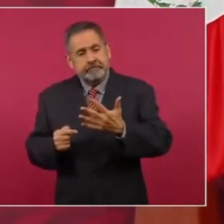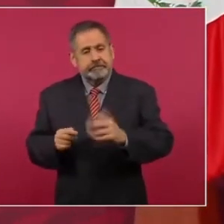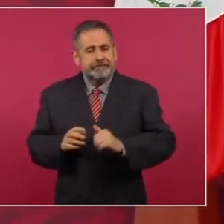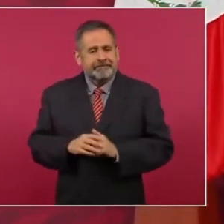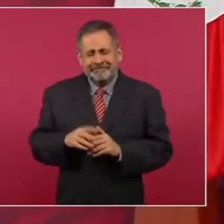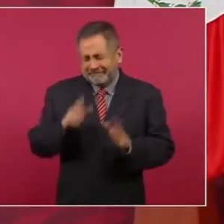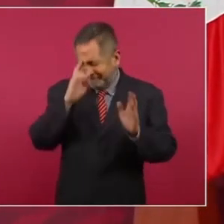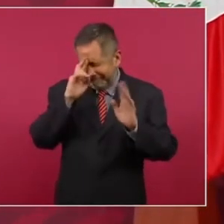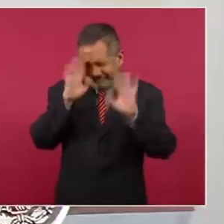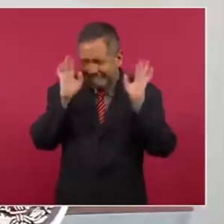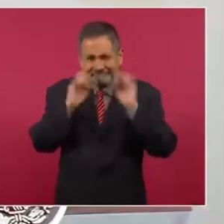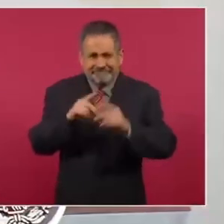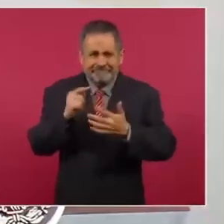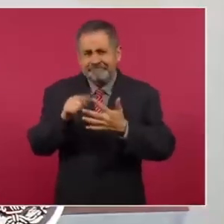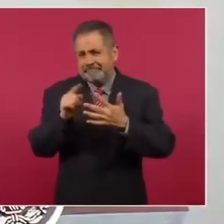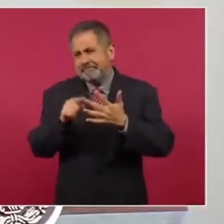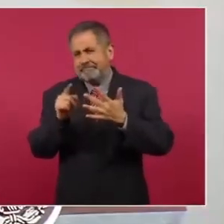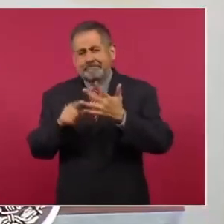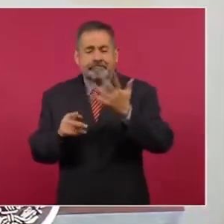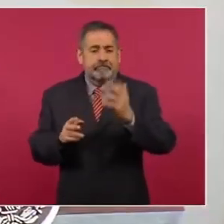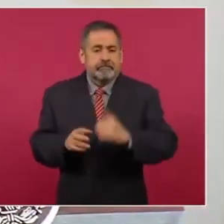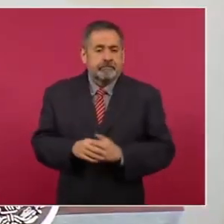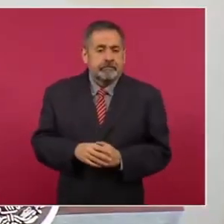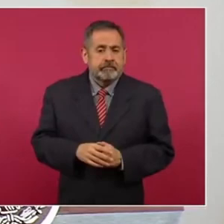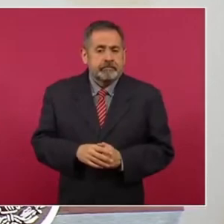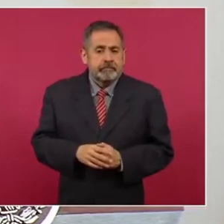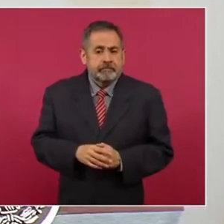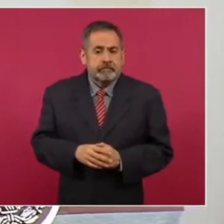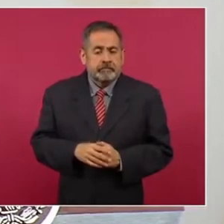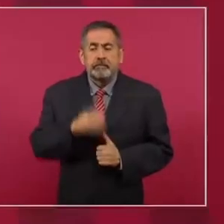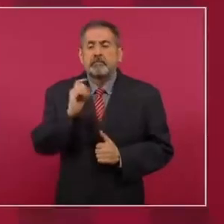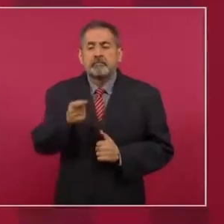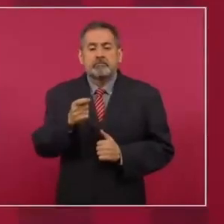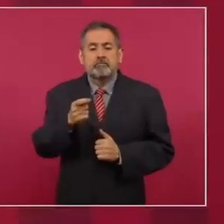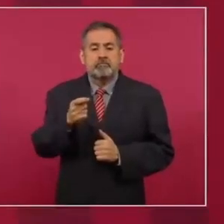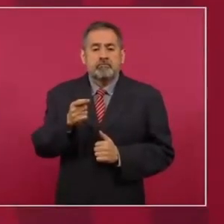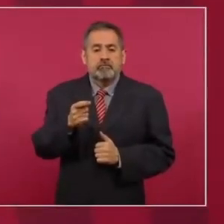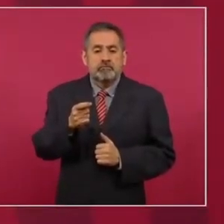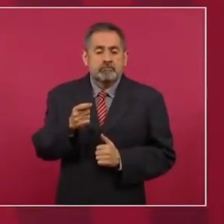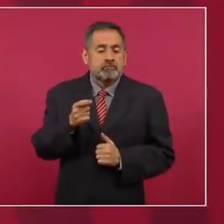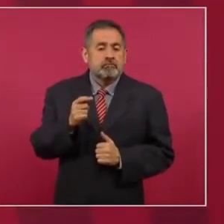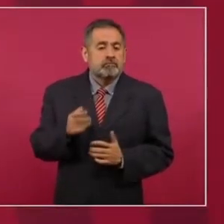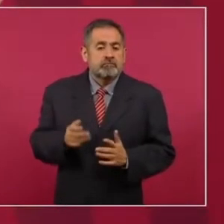no sé qué otra cosa, de modo que no